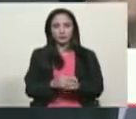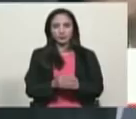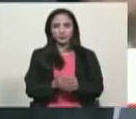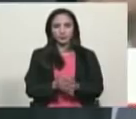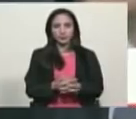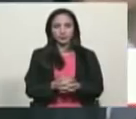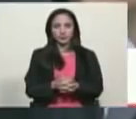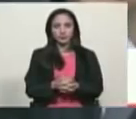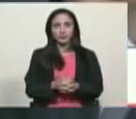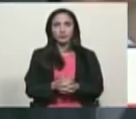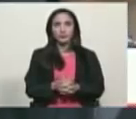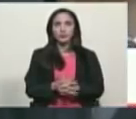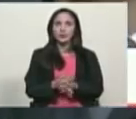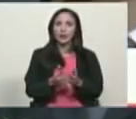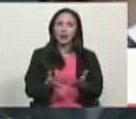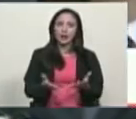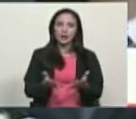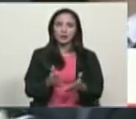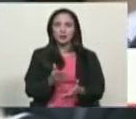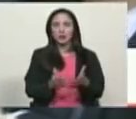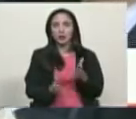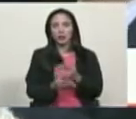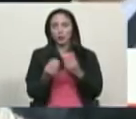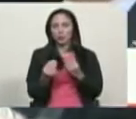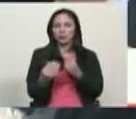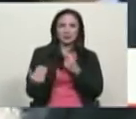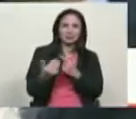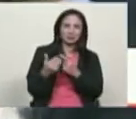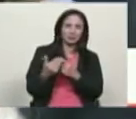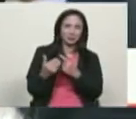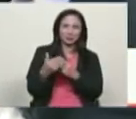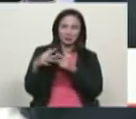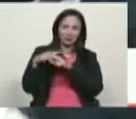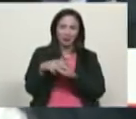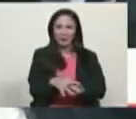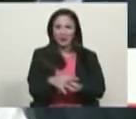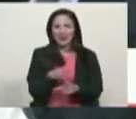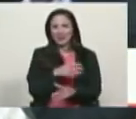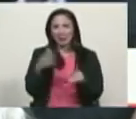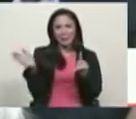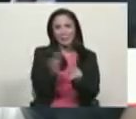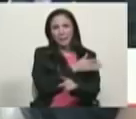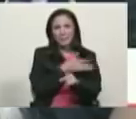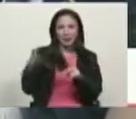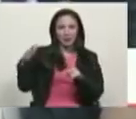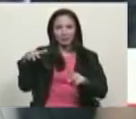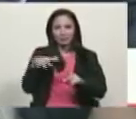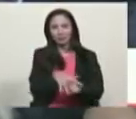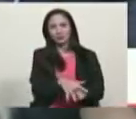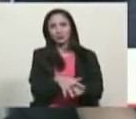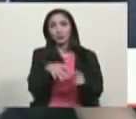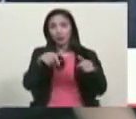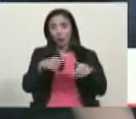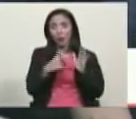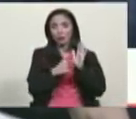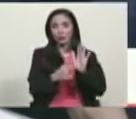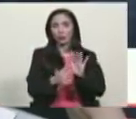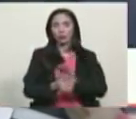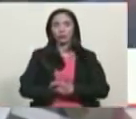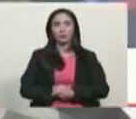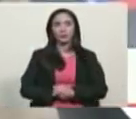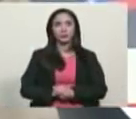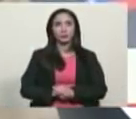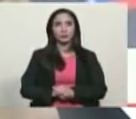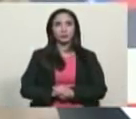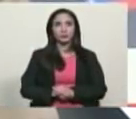un proceso de amenazas, de presiones, de agresiones como la que hoy estamos viviendo.